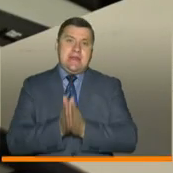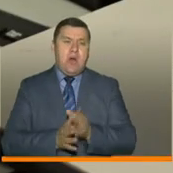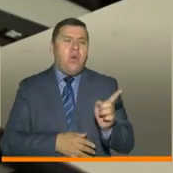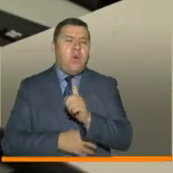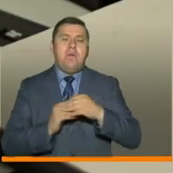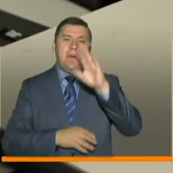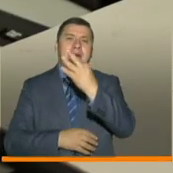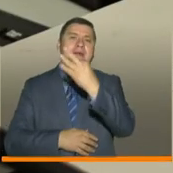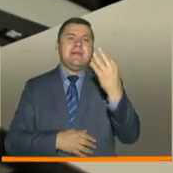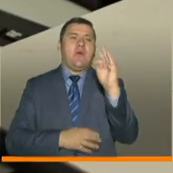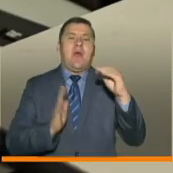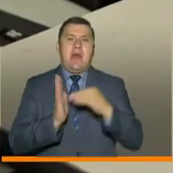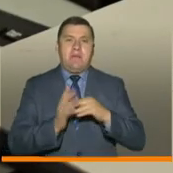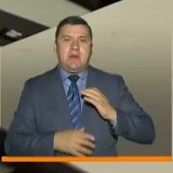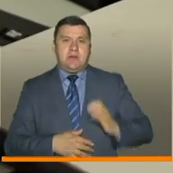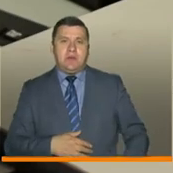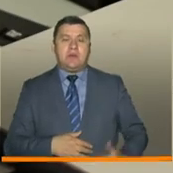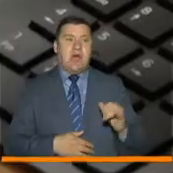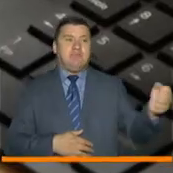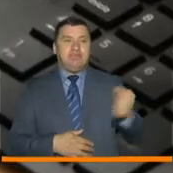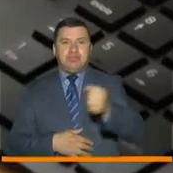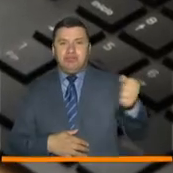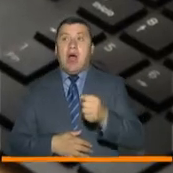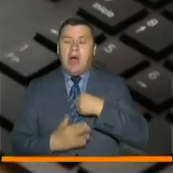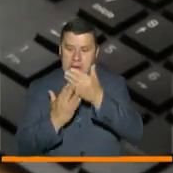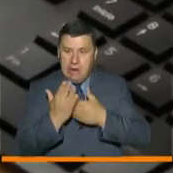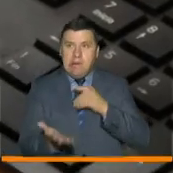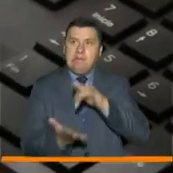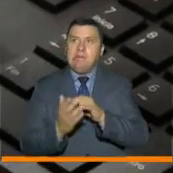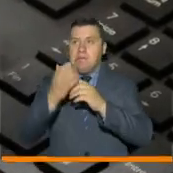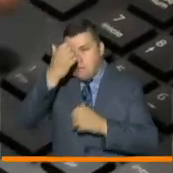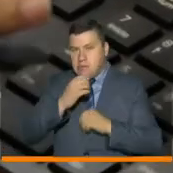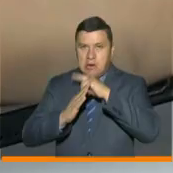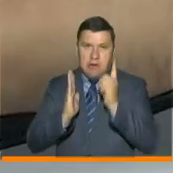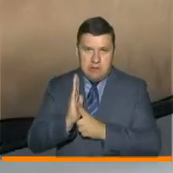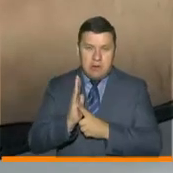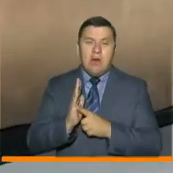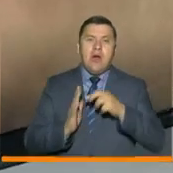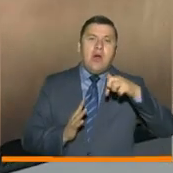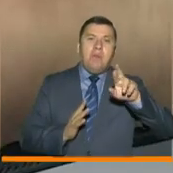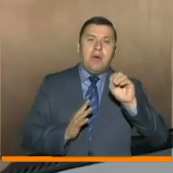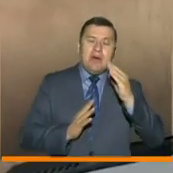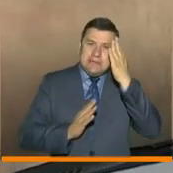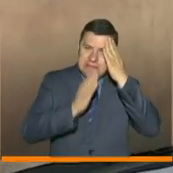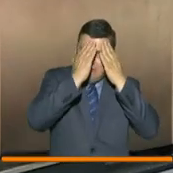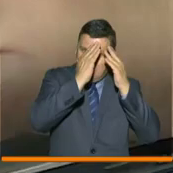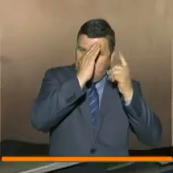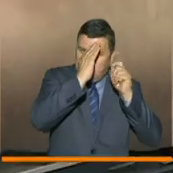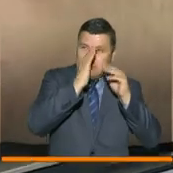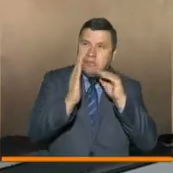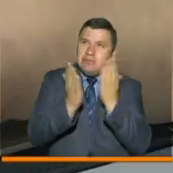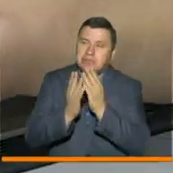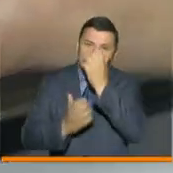de 340.000 ciudadanos fueron citados para presentar la prueba Saber TIT y Saber Pro durante el segundo semestre.